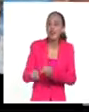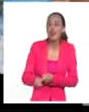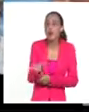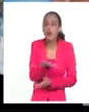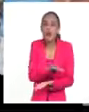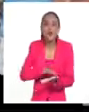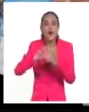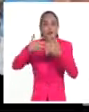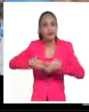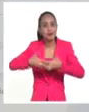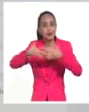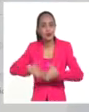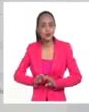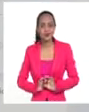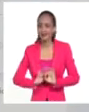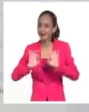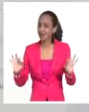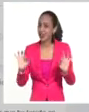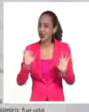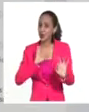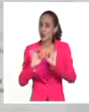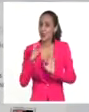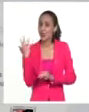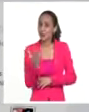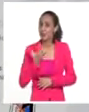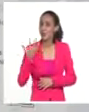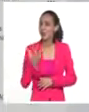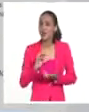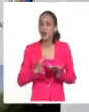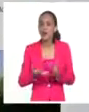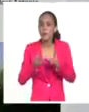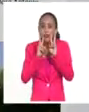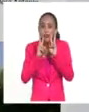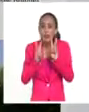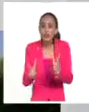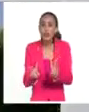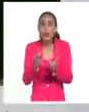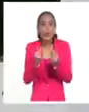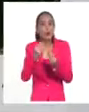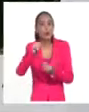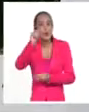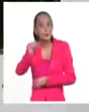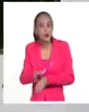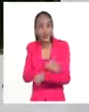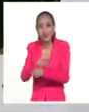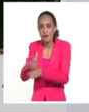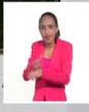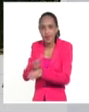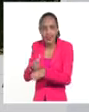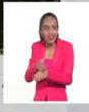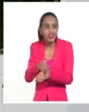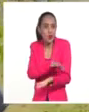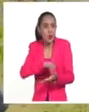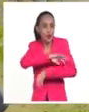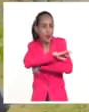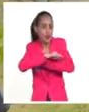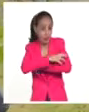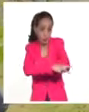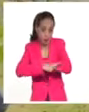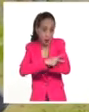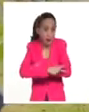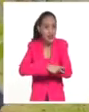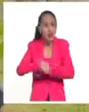sistema productivo eficiente y ecológico. Un modo de vida que ha cautivado a personas de distintas partes del mundo. De hace